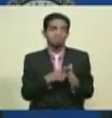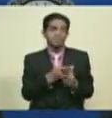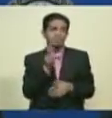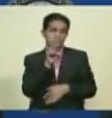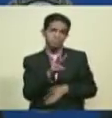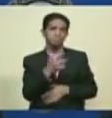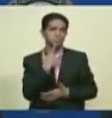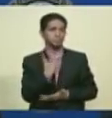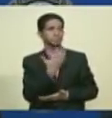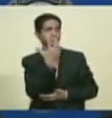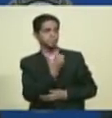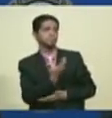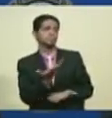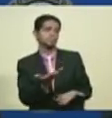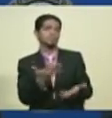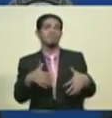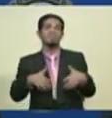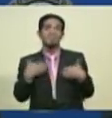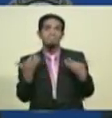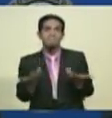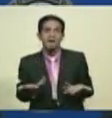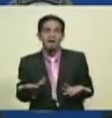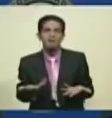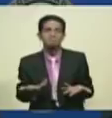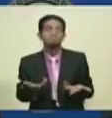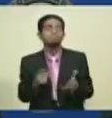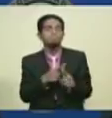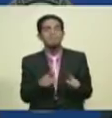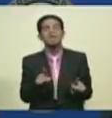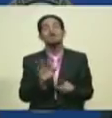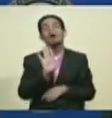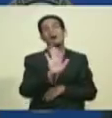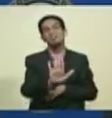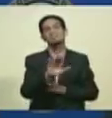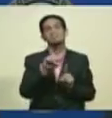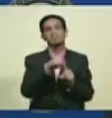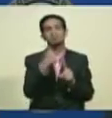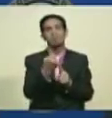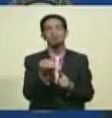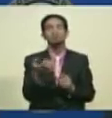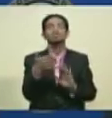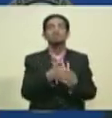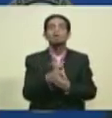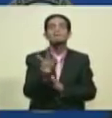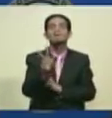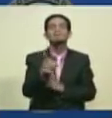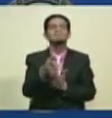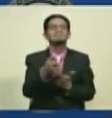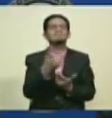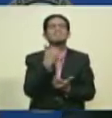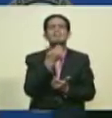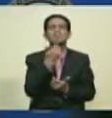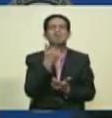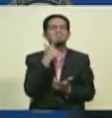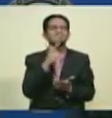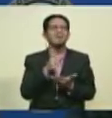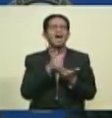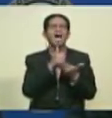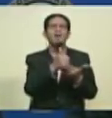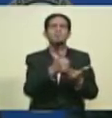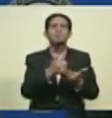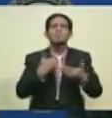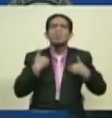para ellos, pero efectivamente fue así. Sobre eso que llaman ayuda humanitaria, yo